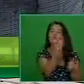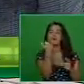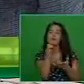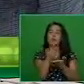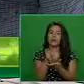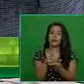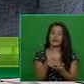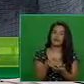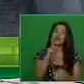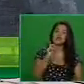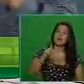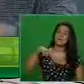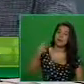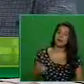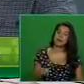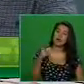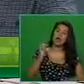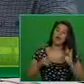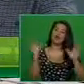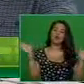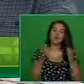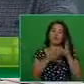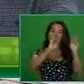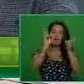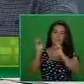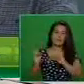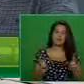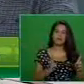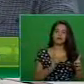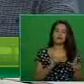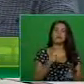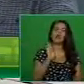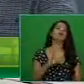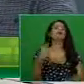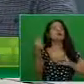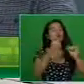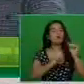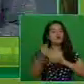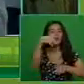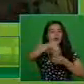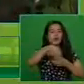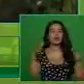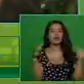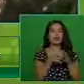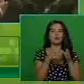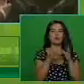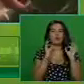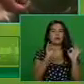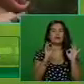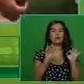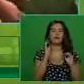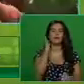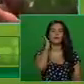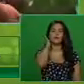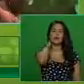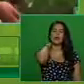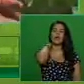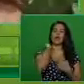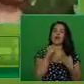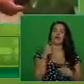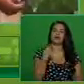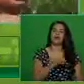Durante el día de mañana va a haber una serie de grupos temáticos, que es la forma de discusión dentro de la reunión especializada. Ahí tenemos